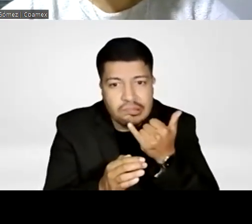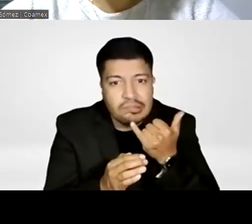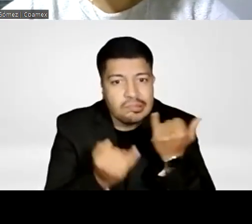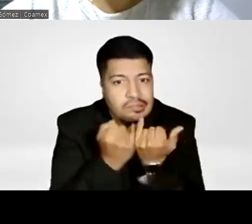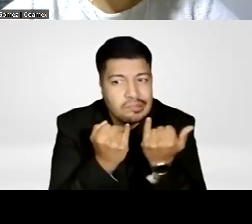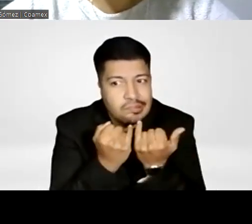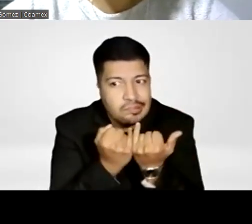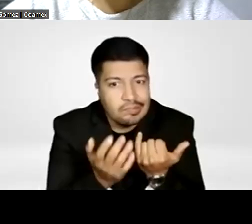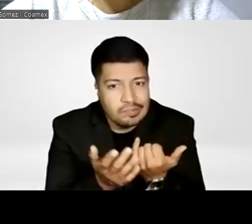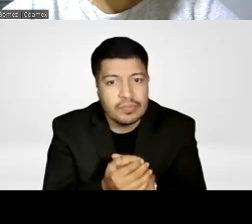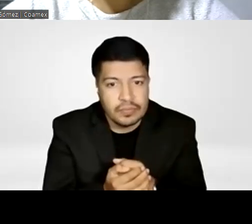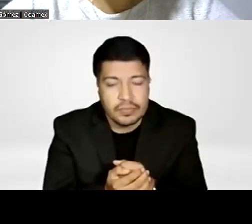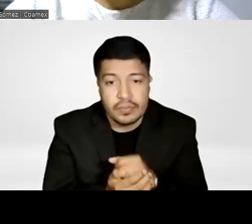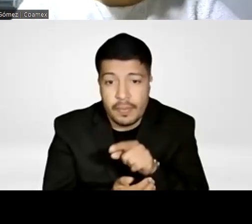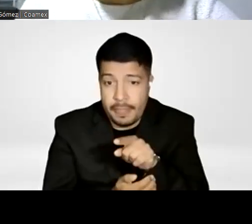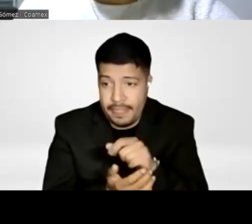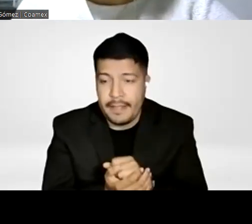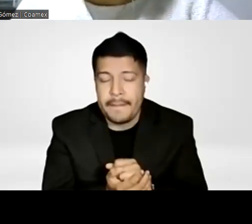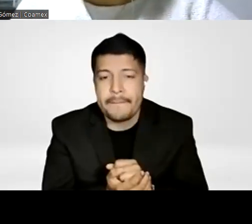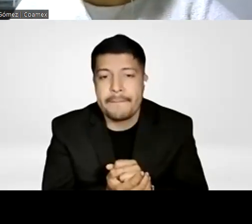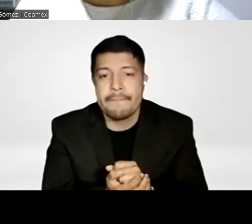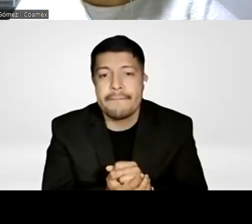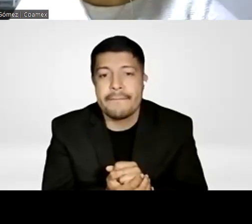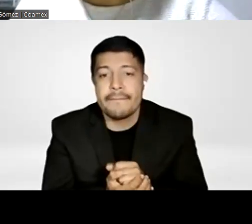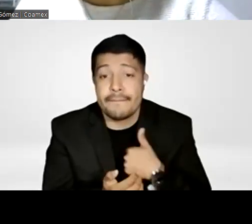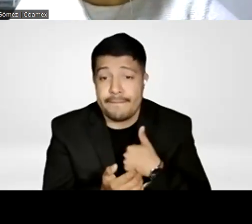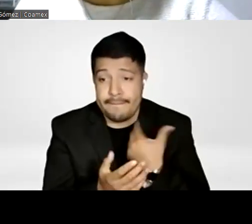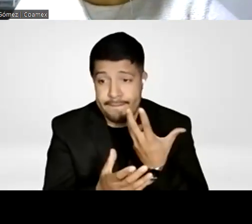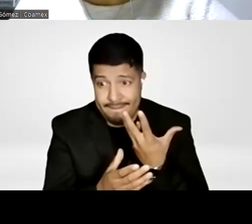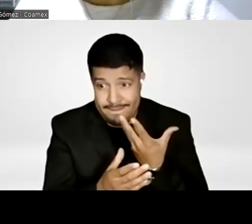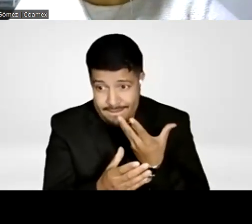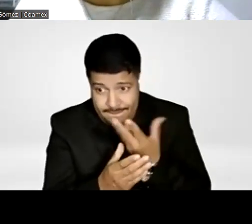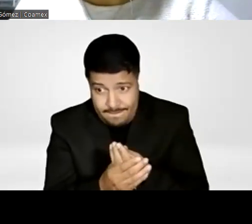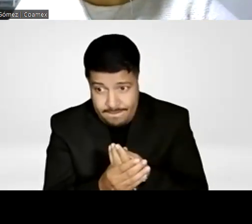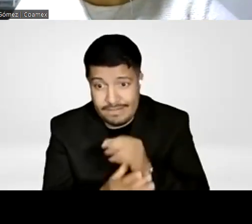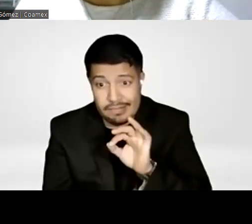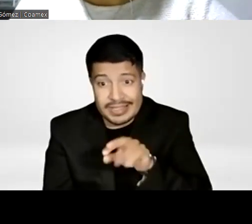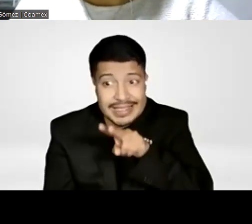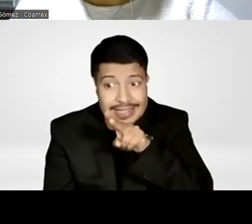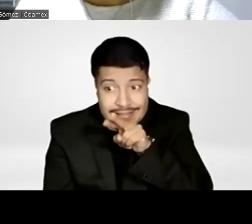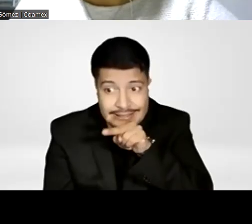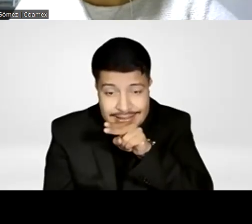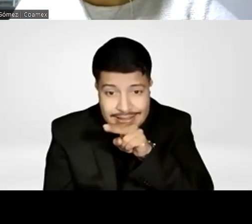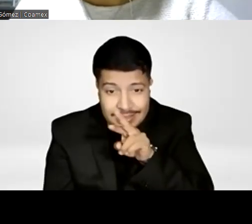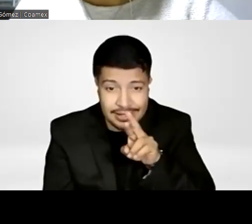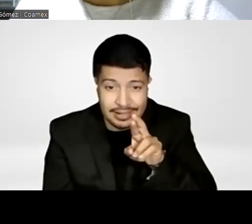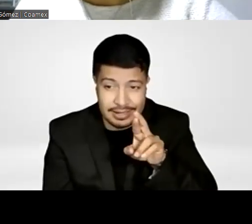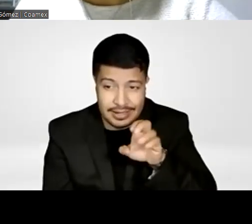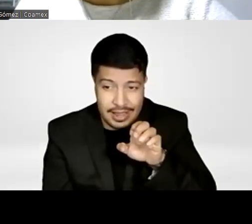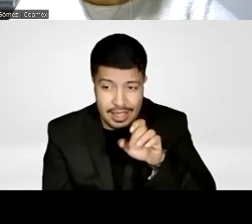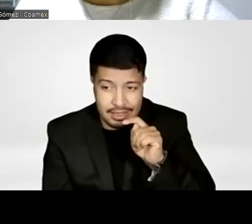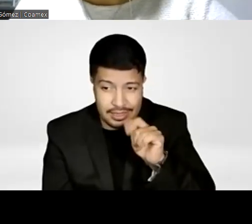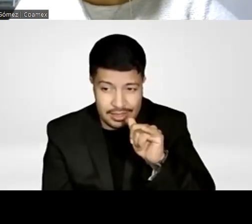Sí, como tal, bueno, yo quisiera agregar que si tuviera la inquietud de que estuviera retinoblastoma, que es un tumor, es el